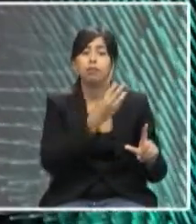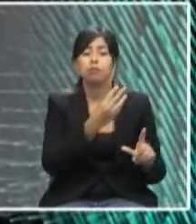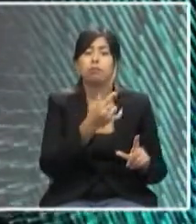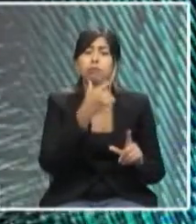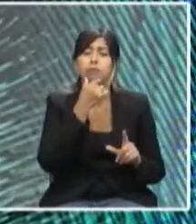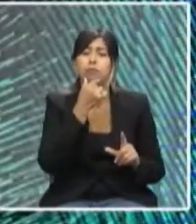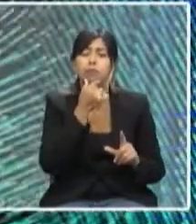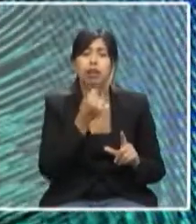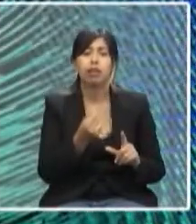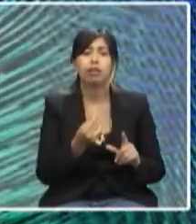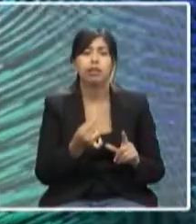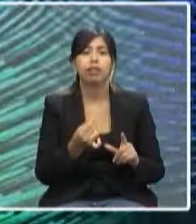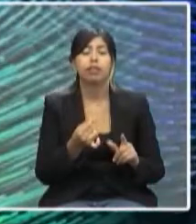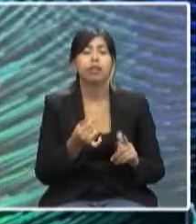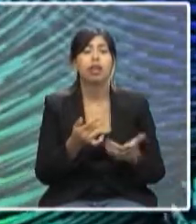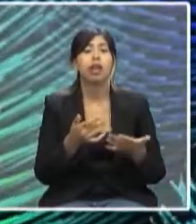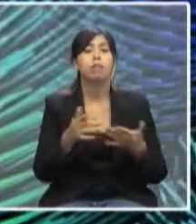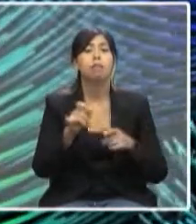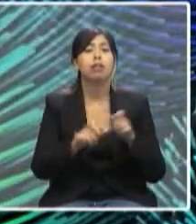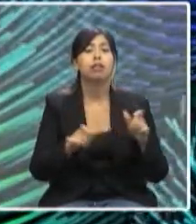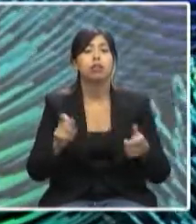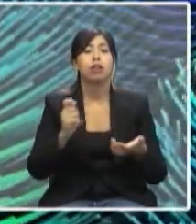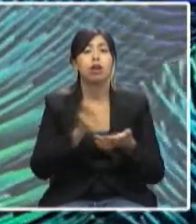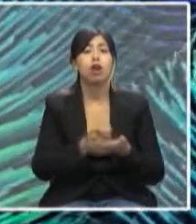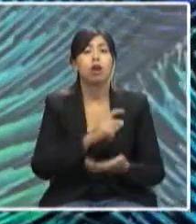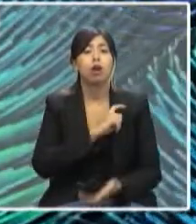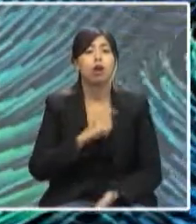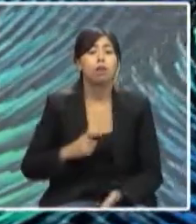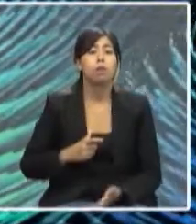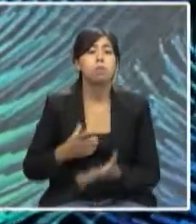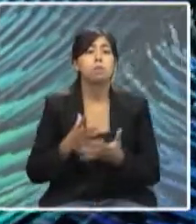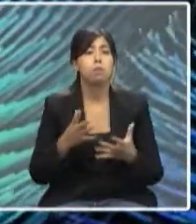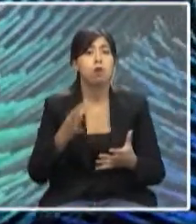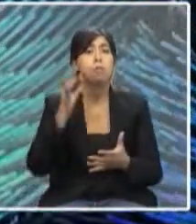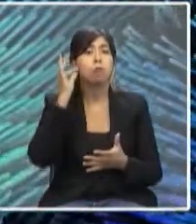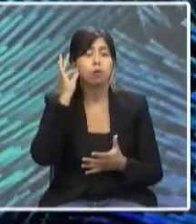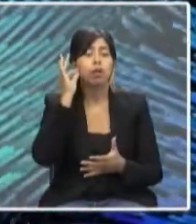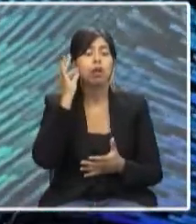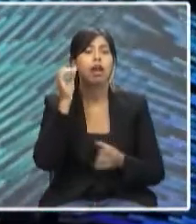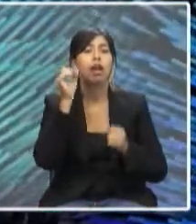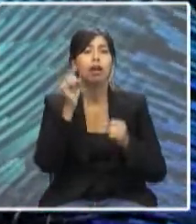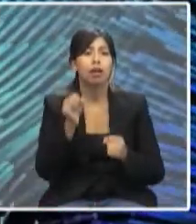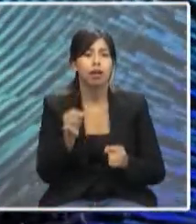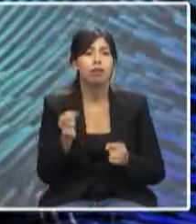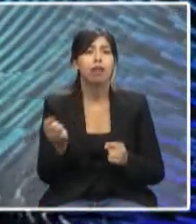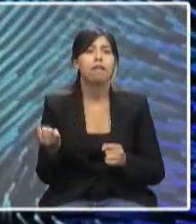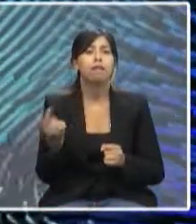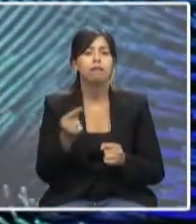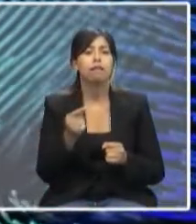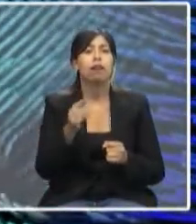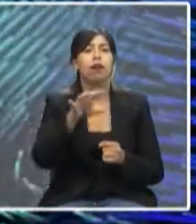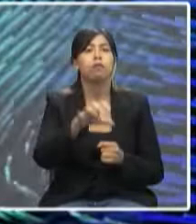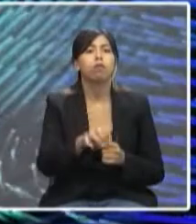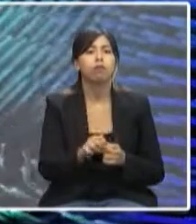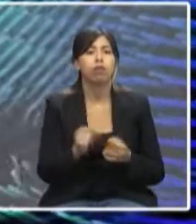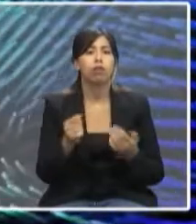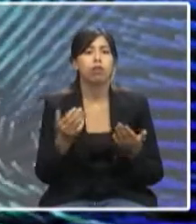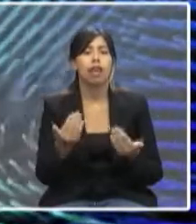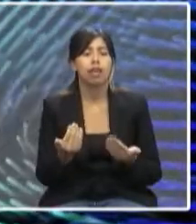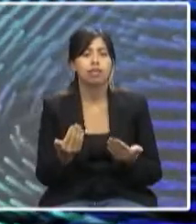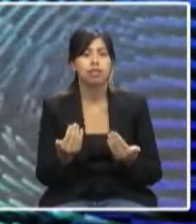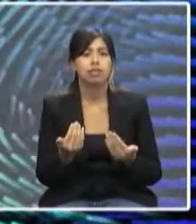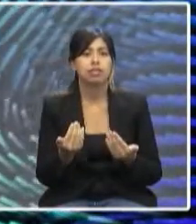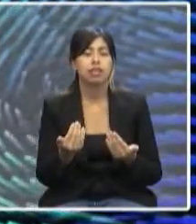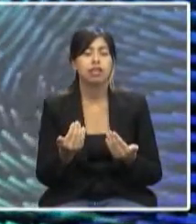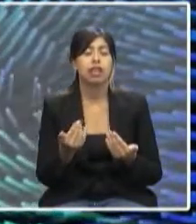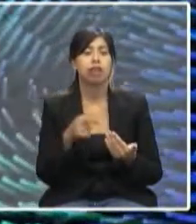donde compradores gubernamentales, muchas de ellas mujeres, pueden venir, buscar lo que necesitan, filtrar lo que